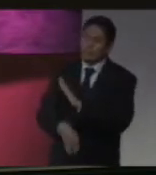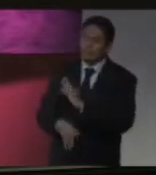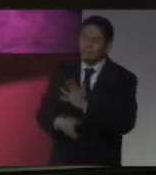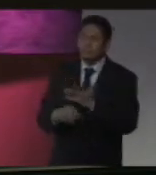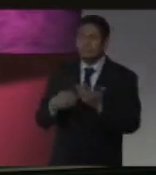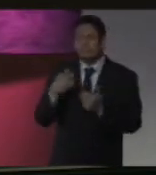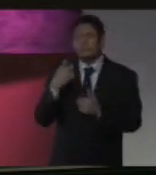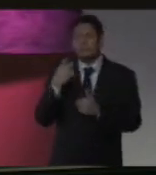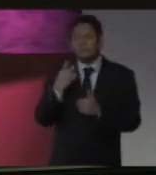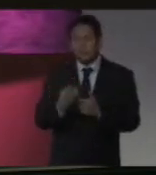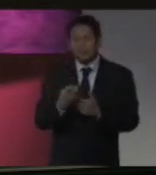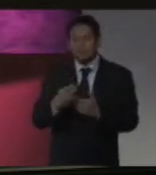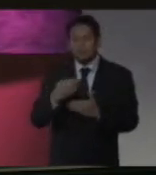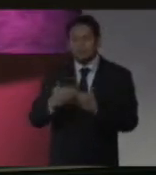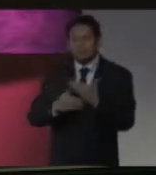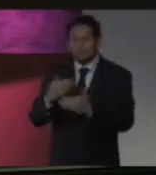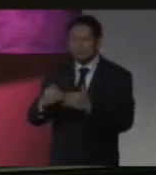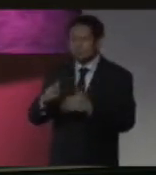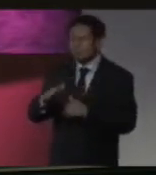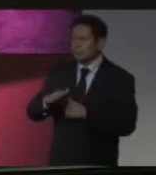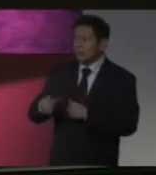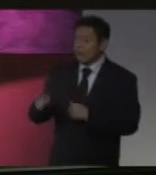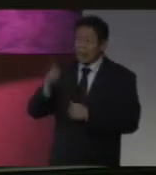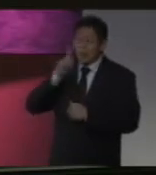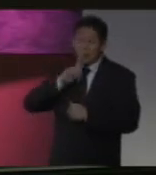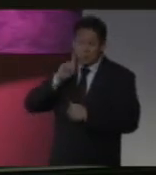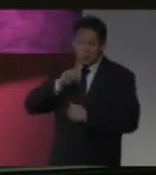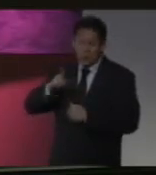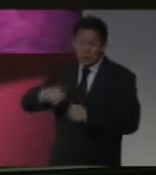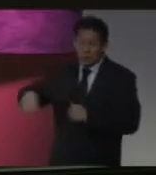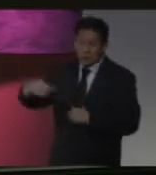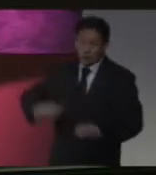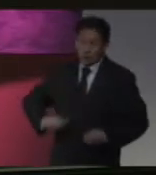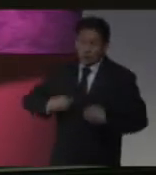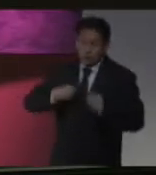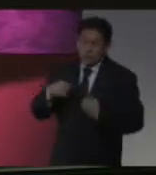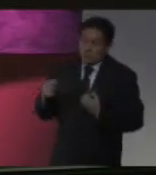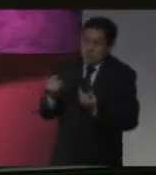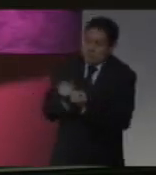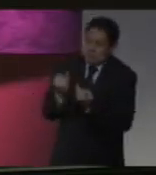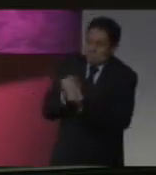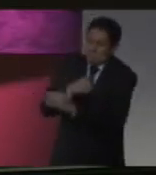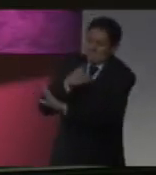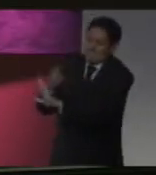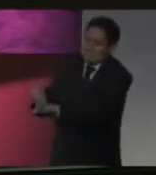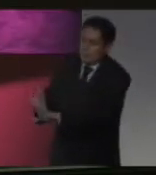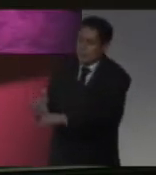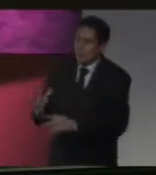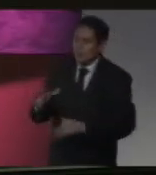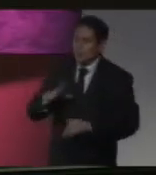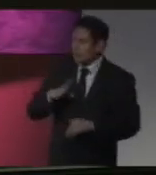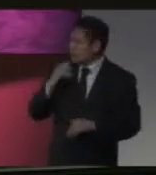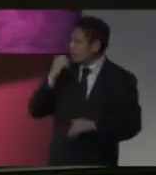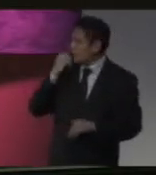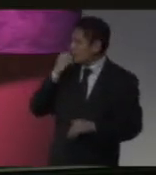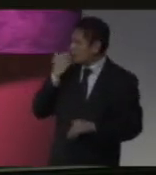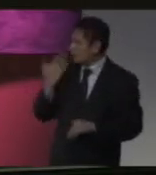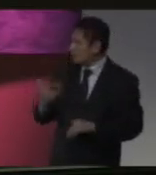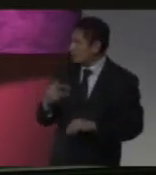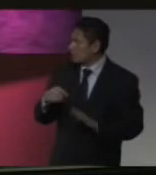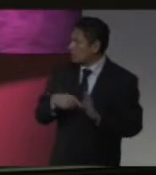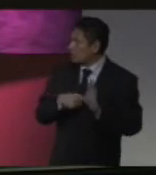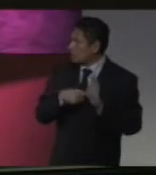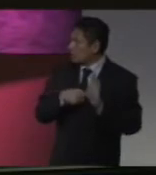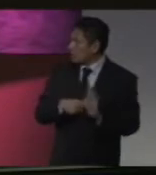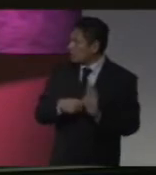avance destructivo está provocando sobre la vida de las mujeres, porque eso es lo que nos interesa en este tema, voy a ocupar una parte de mi tiempo para poner sobre la